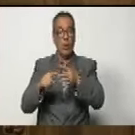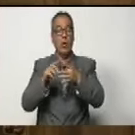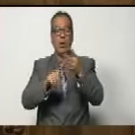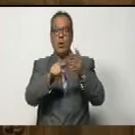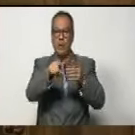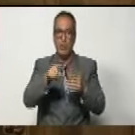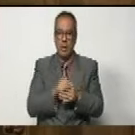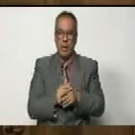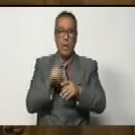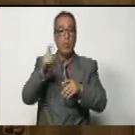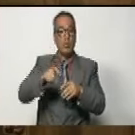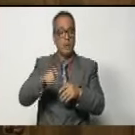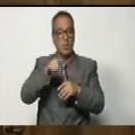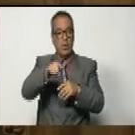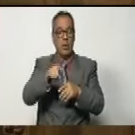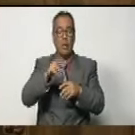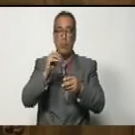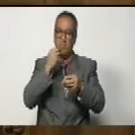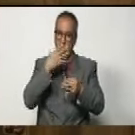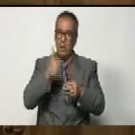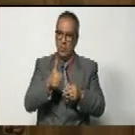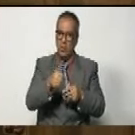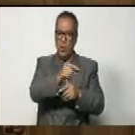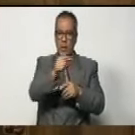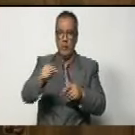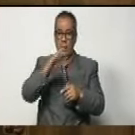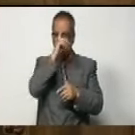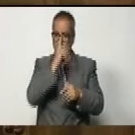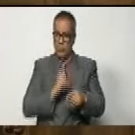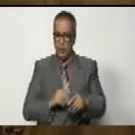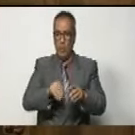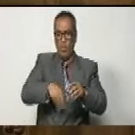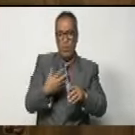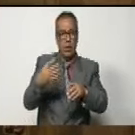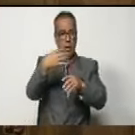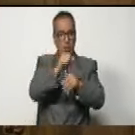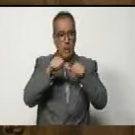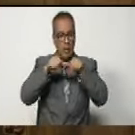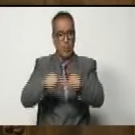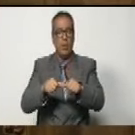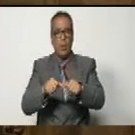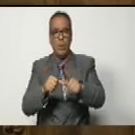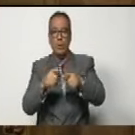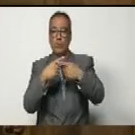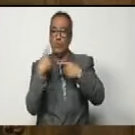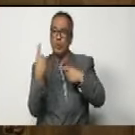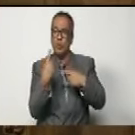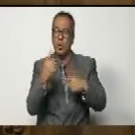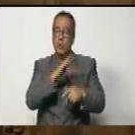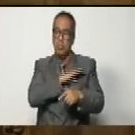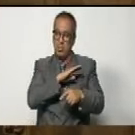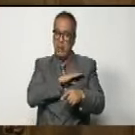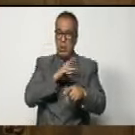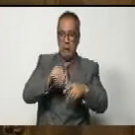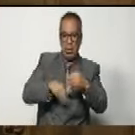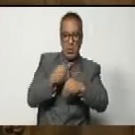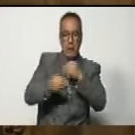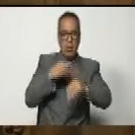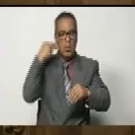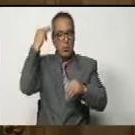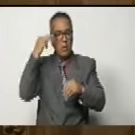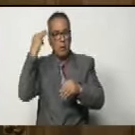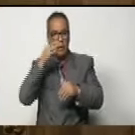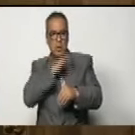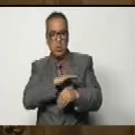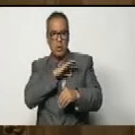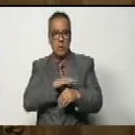índole que sean necesarias y apropiadas para que las personas con discapacidad puedan lograr y mantener la máxima independencia, autonomía, capacidad física, mental,